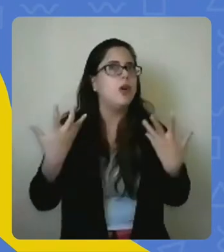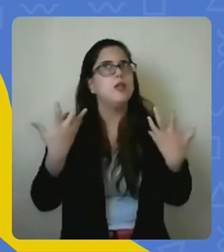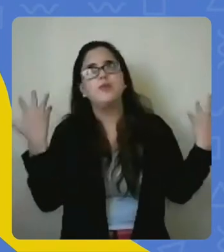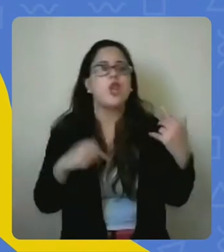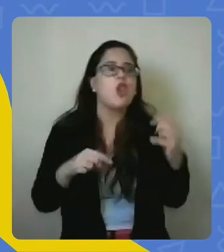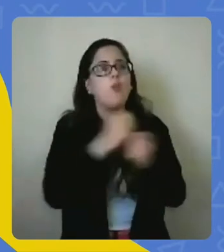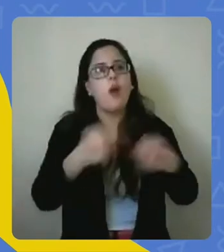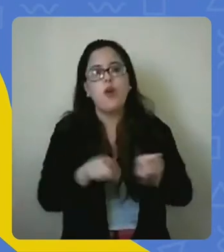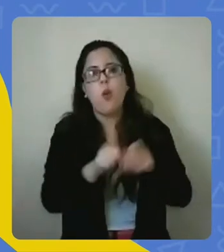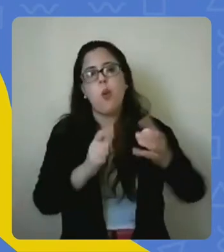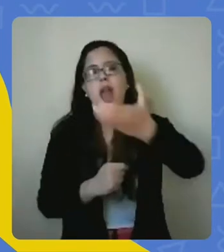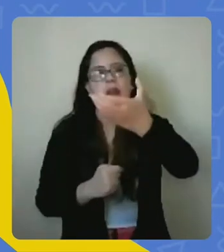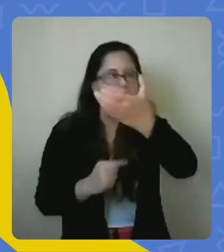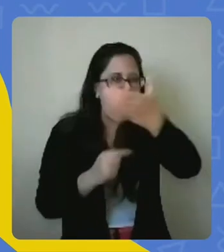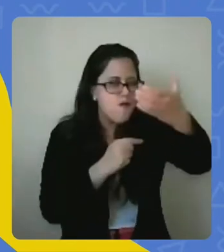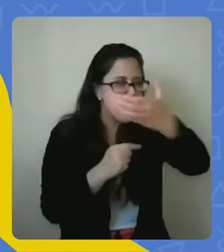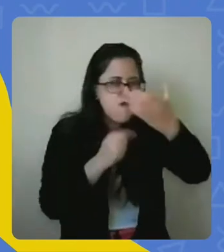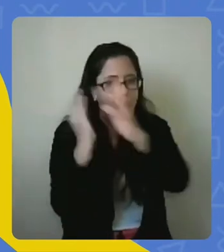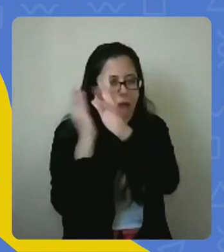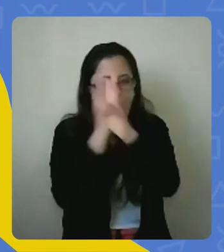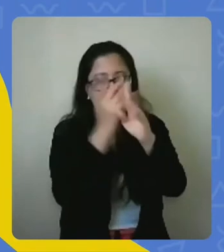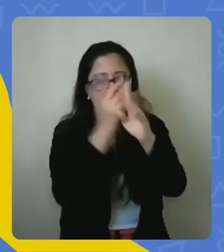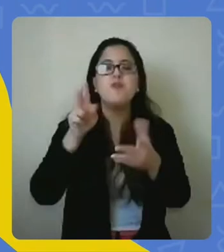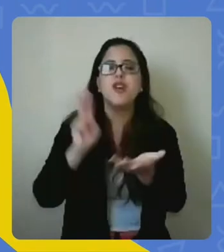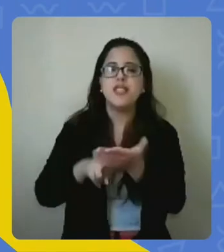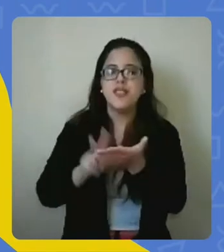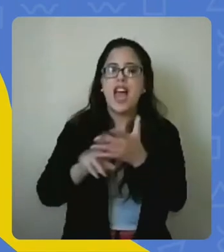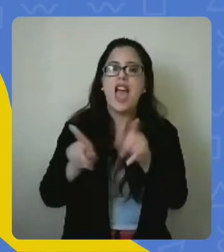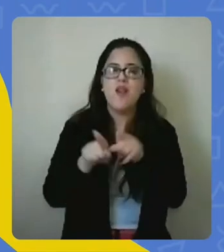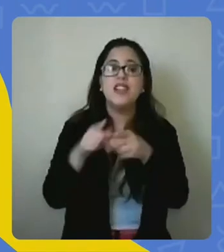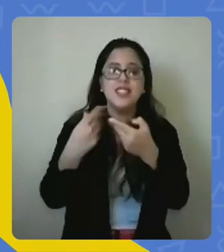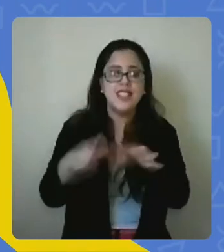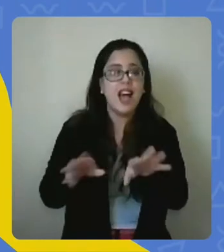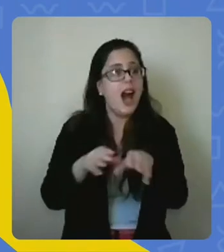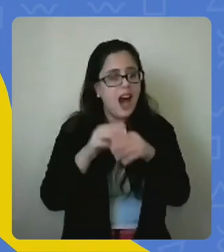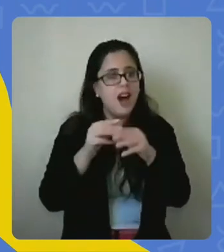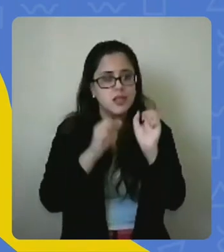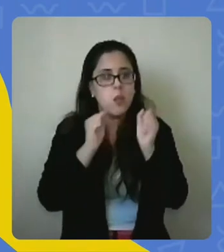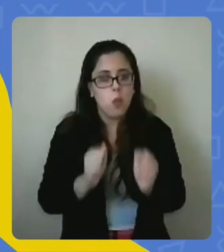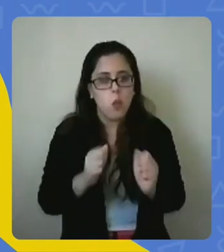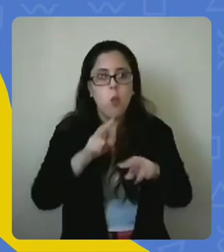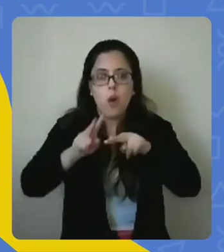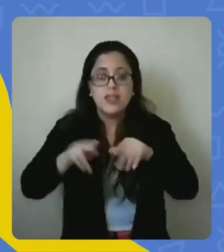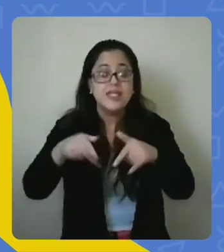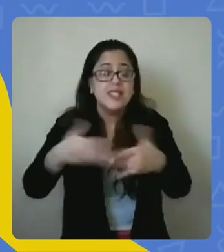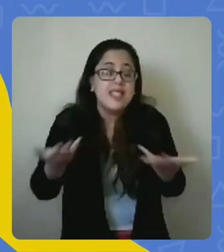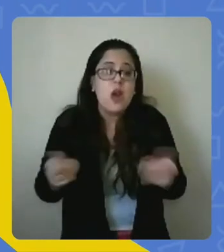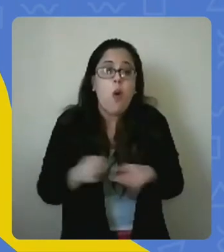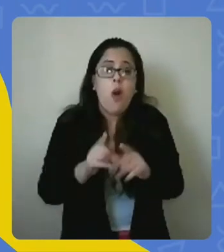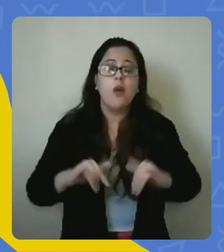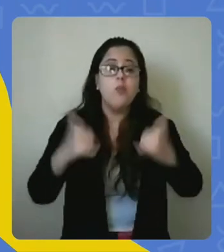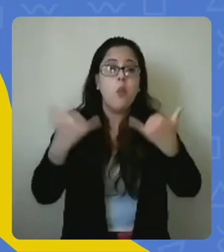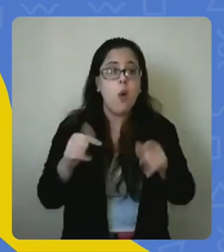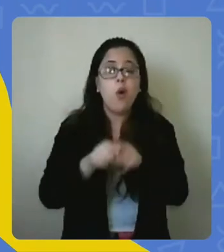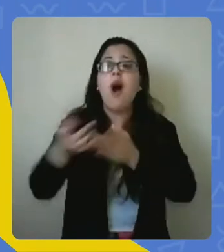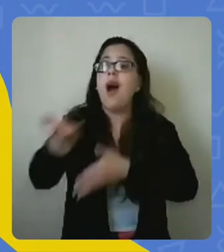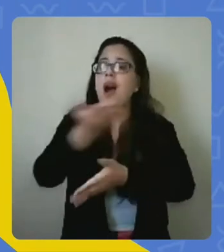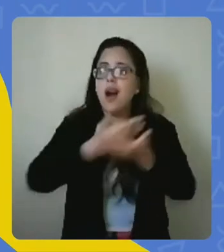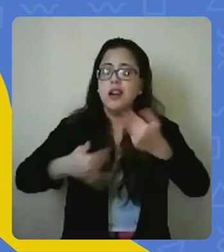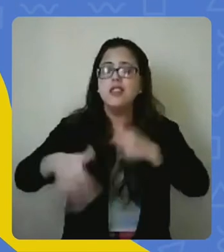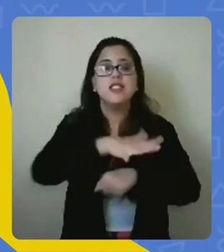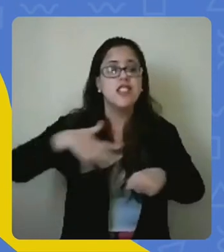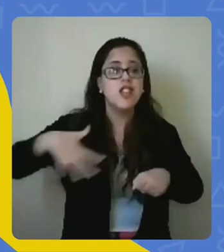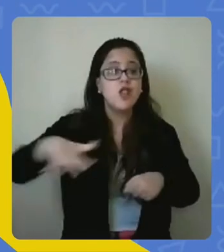pero realmente se podía desplegar esto, y como es un juego, comparten situaciones en las que tal